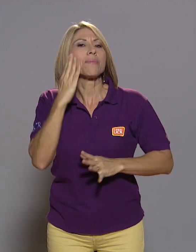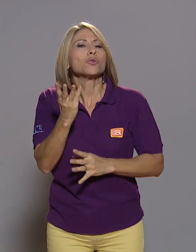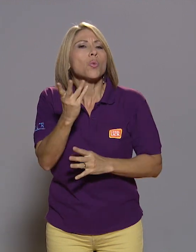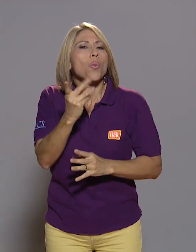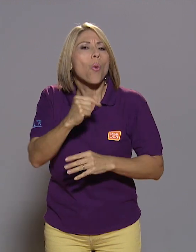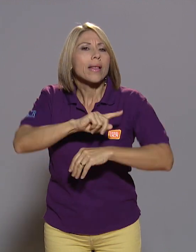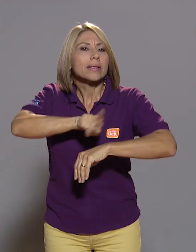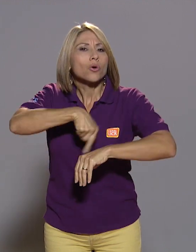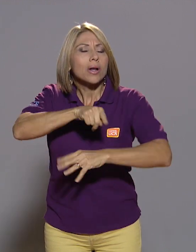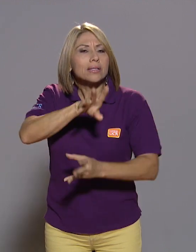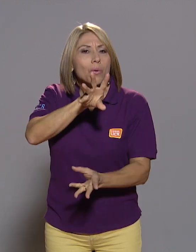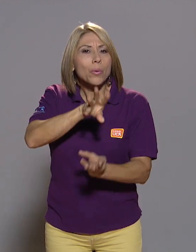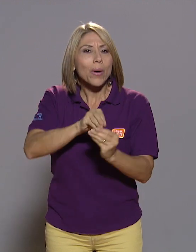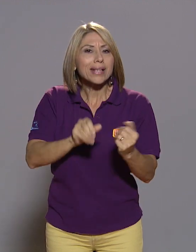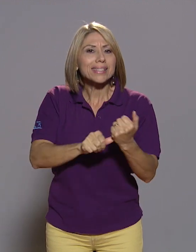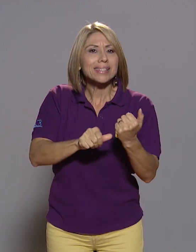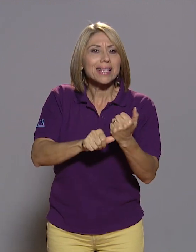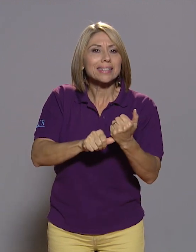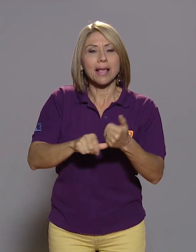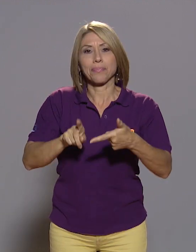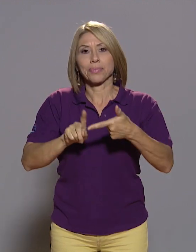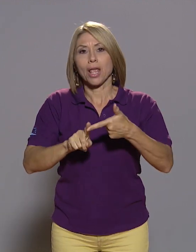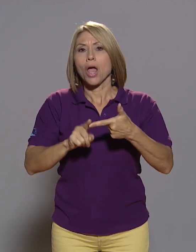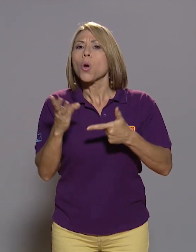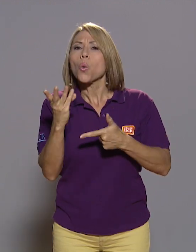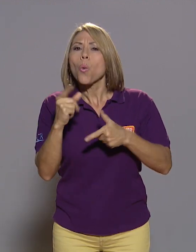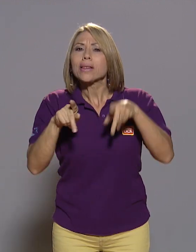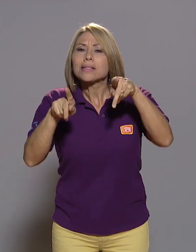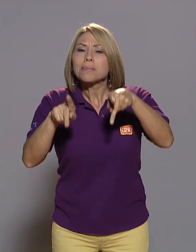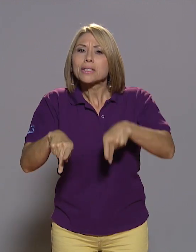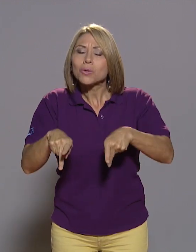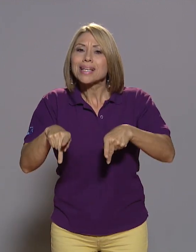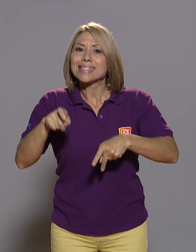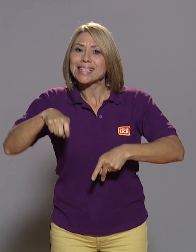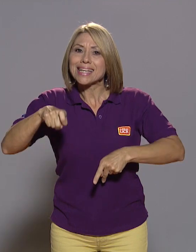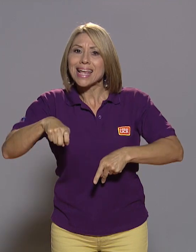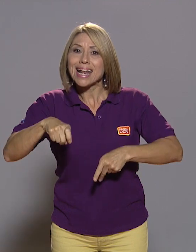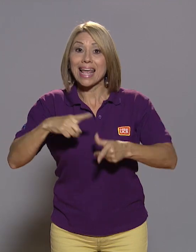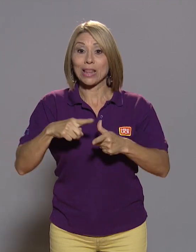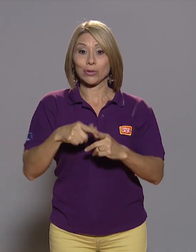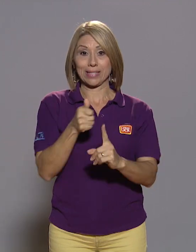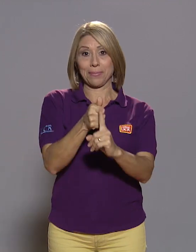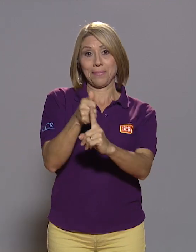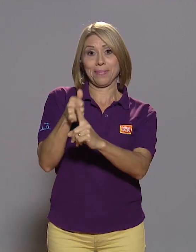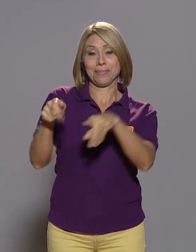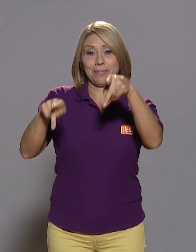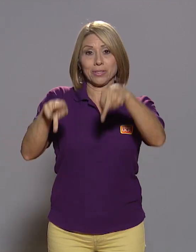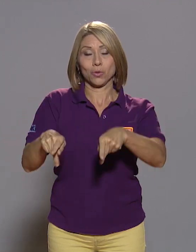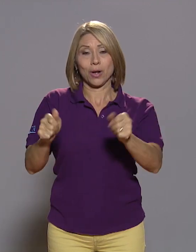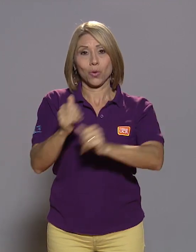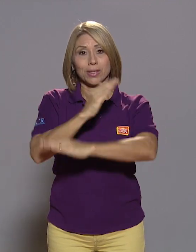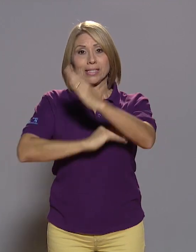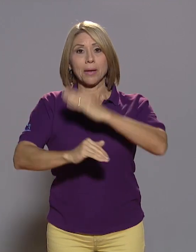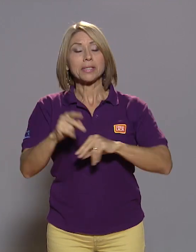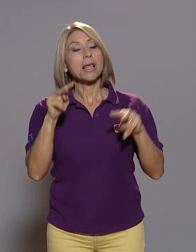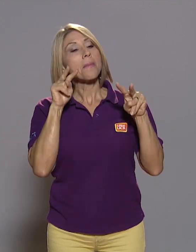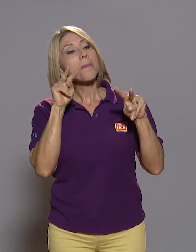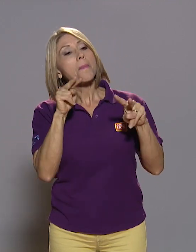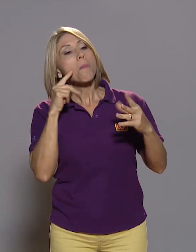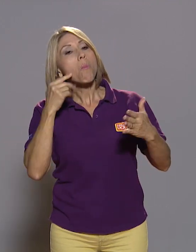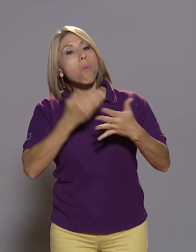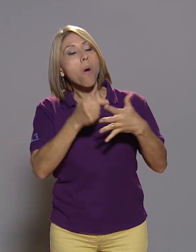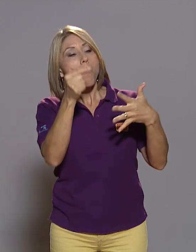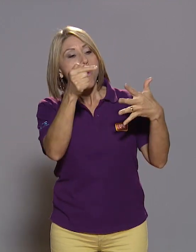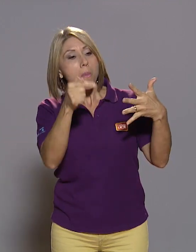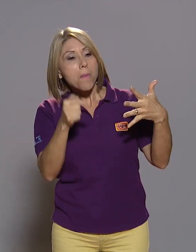cuántas personas se requieren, el paso siguiente es que la persona con discapacidad elija ¿verdad? ¿Qué asistentes más se ajustan a